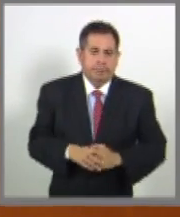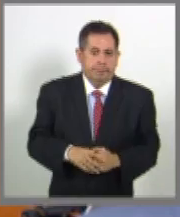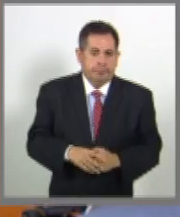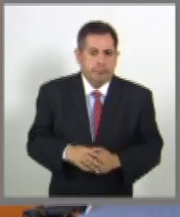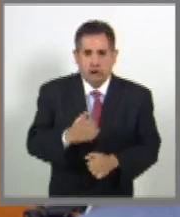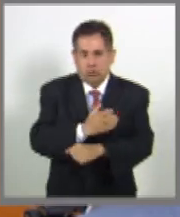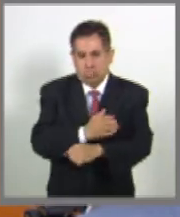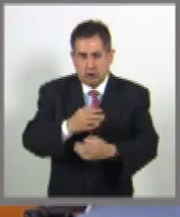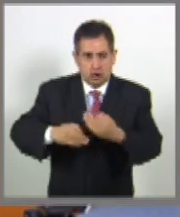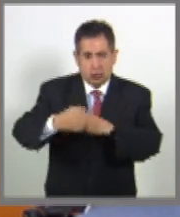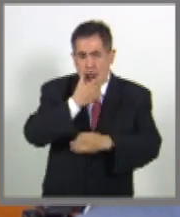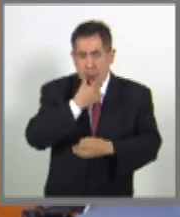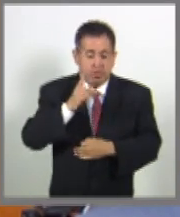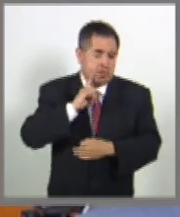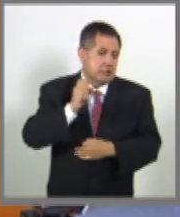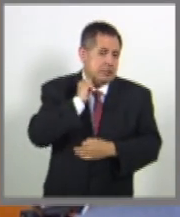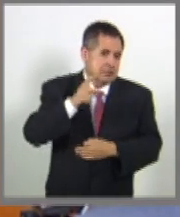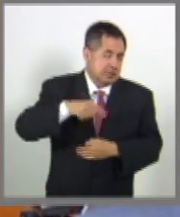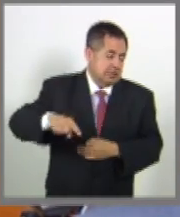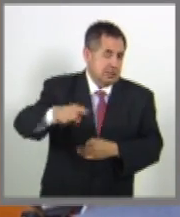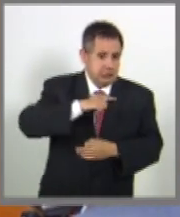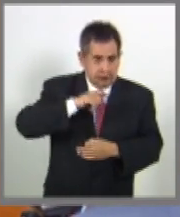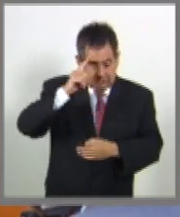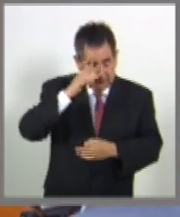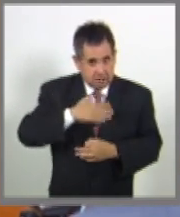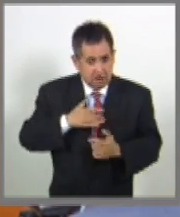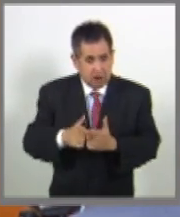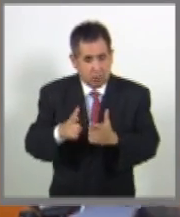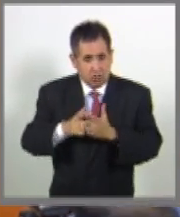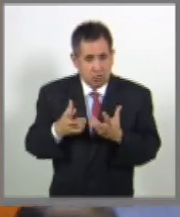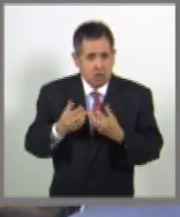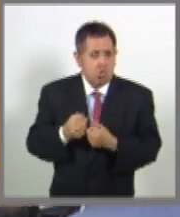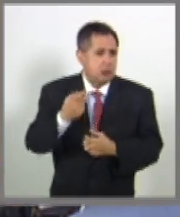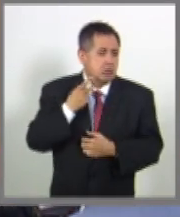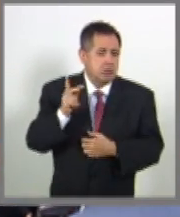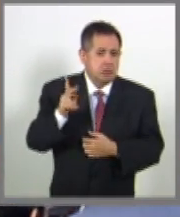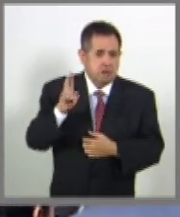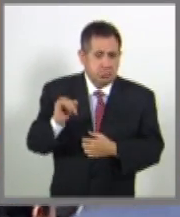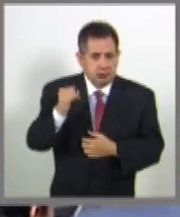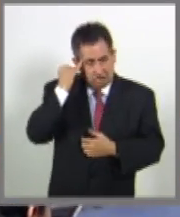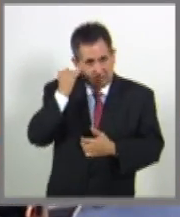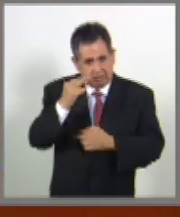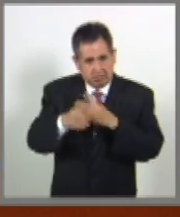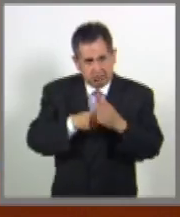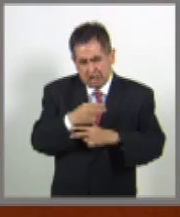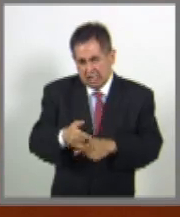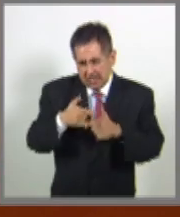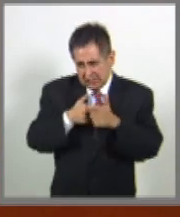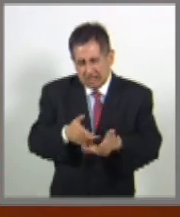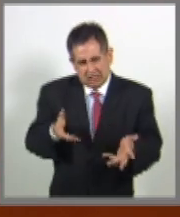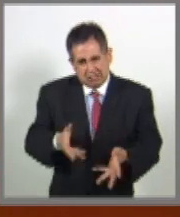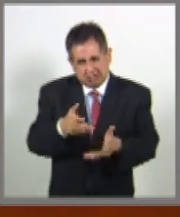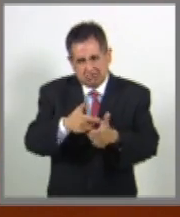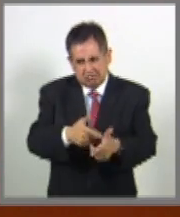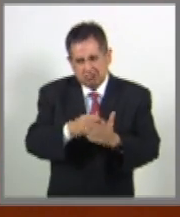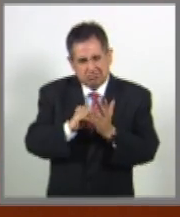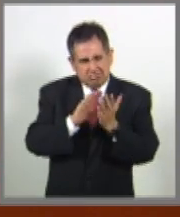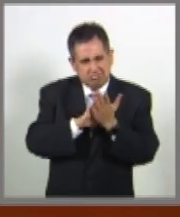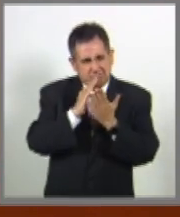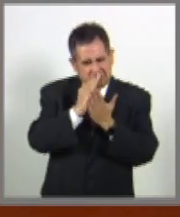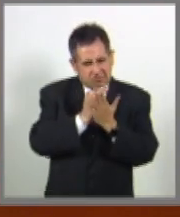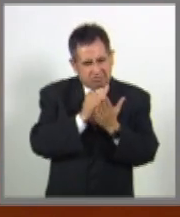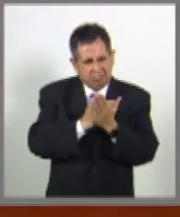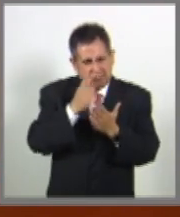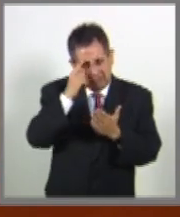Compañeras senadoras y compañeros senadores, en el Grupo Parlamentario del PRI seguiremos impulsando las medidas legislativas